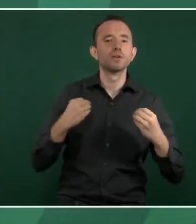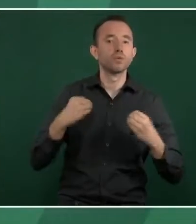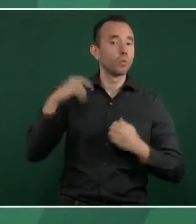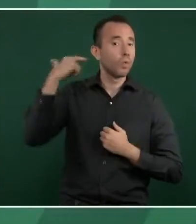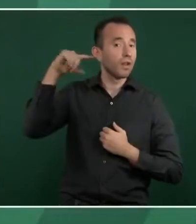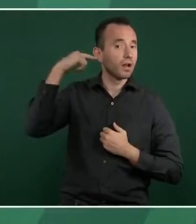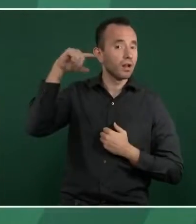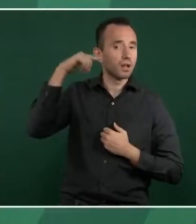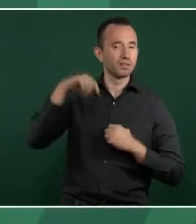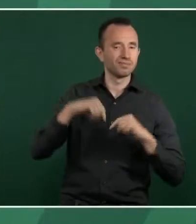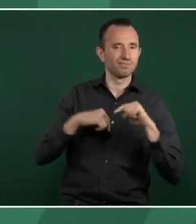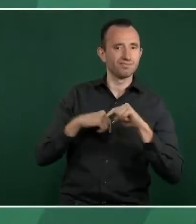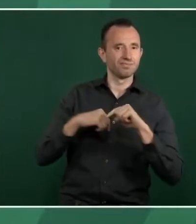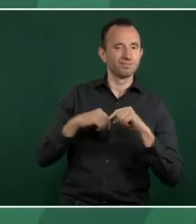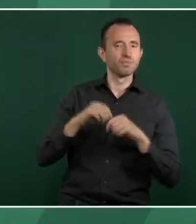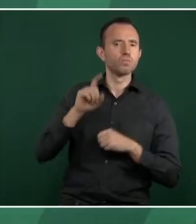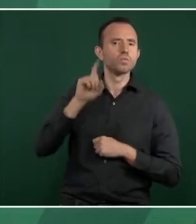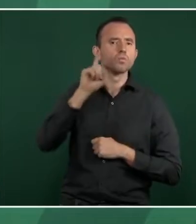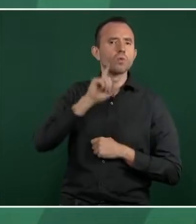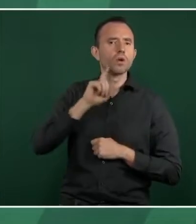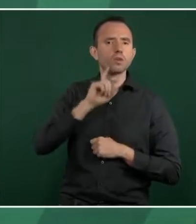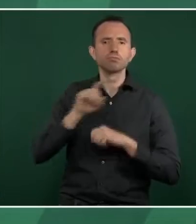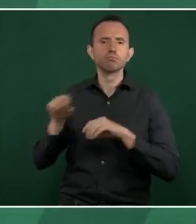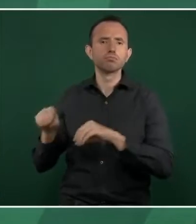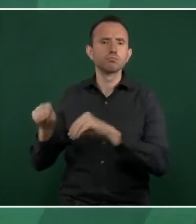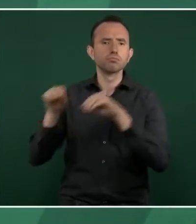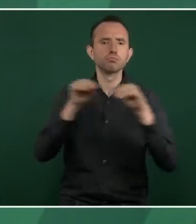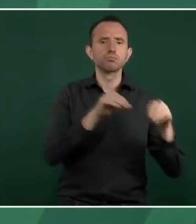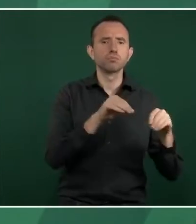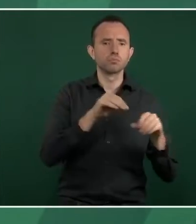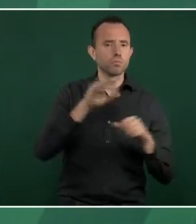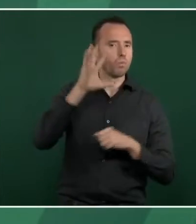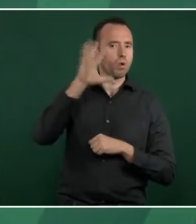y ya es astronauta,